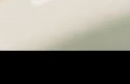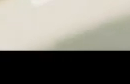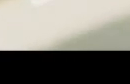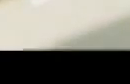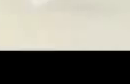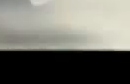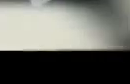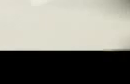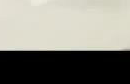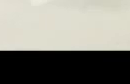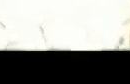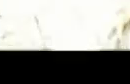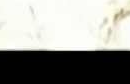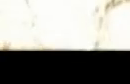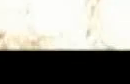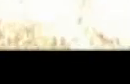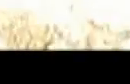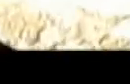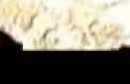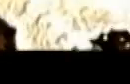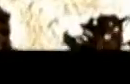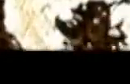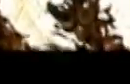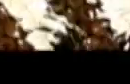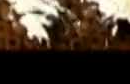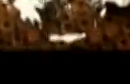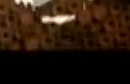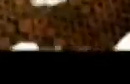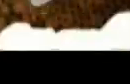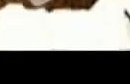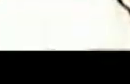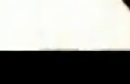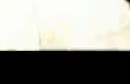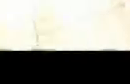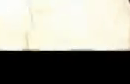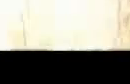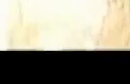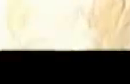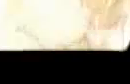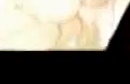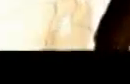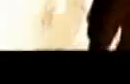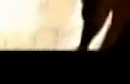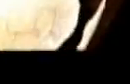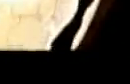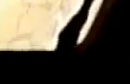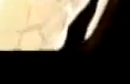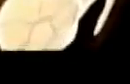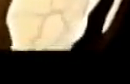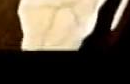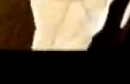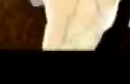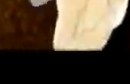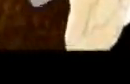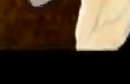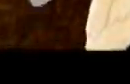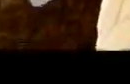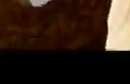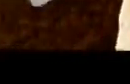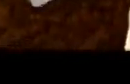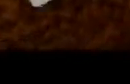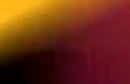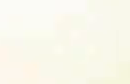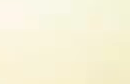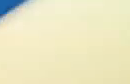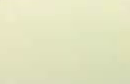a destinos turísticos. Estos y más temas de actualidad, solo los tiene en Informe Mundial, este sábado 20